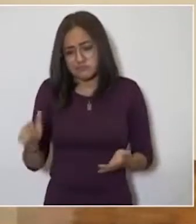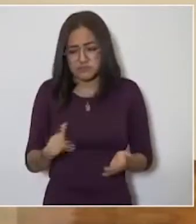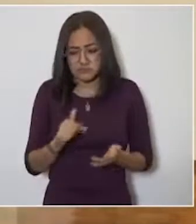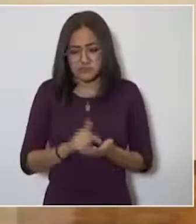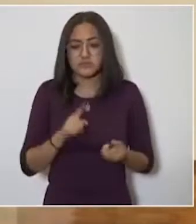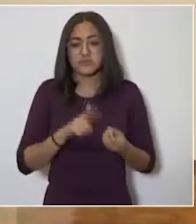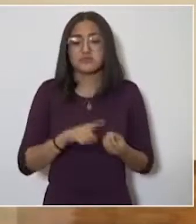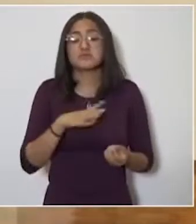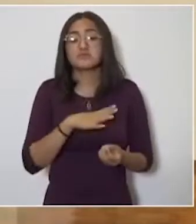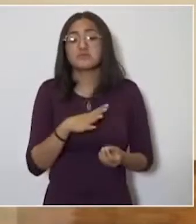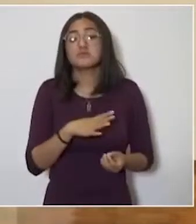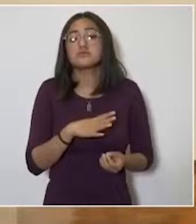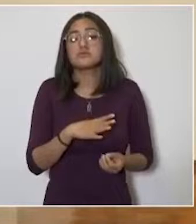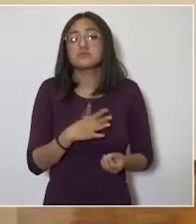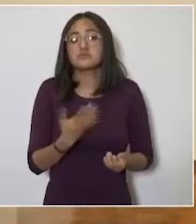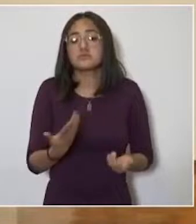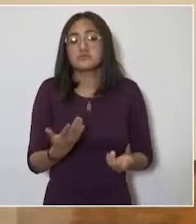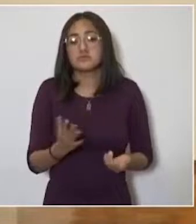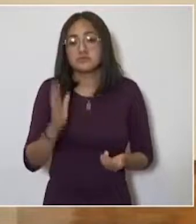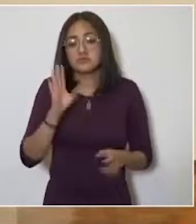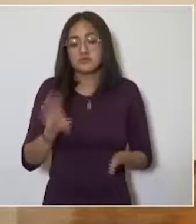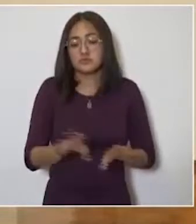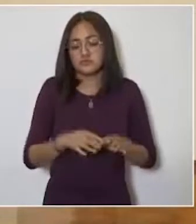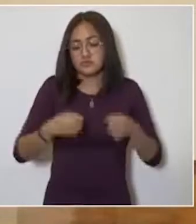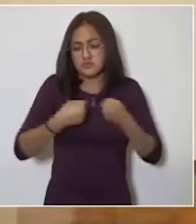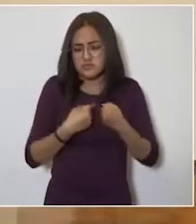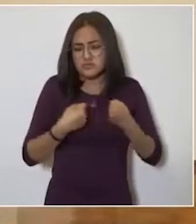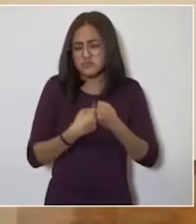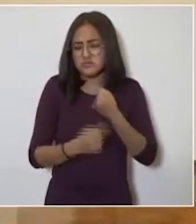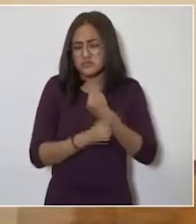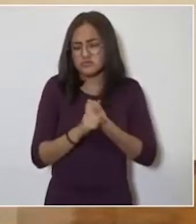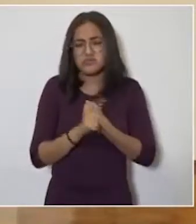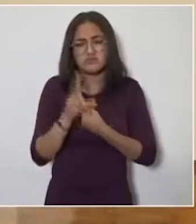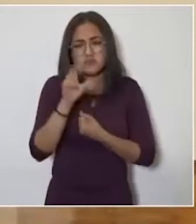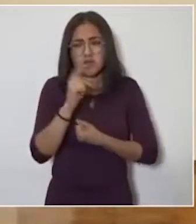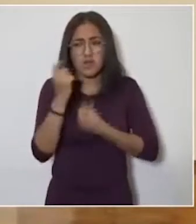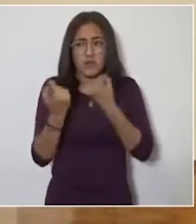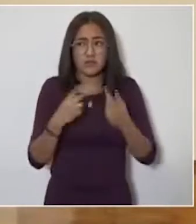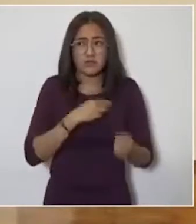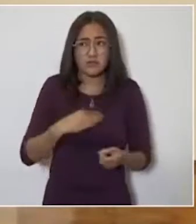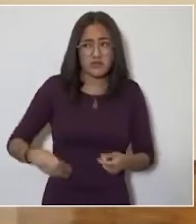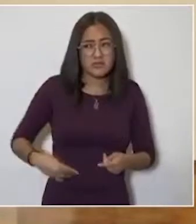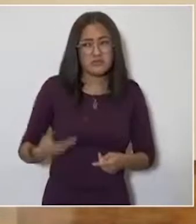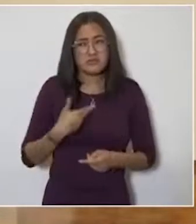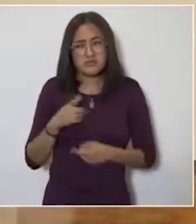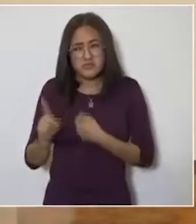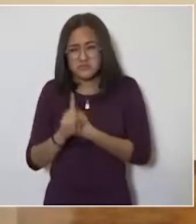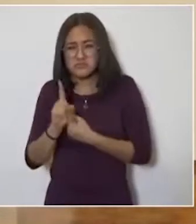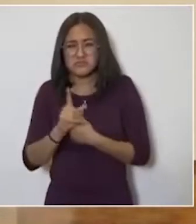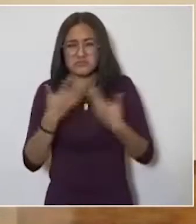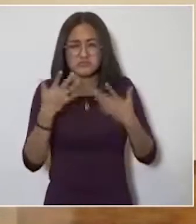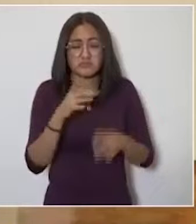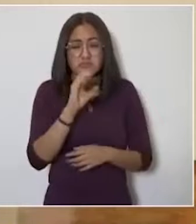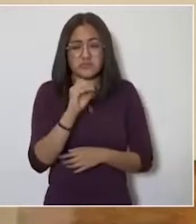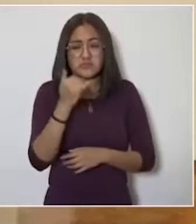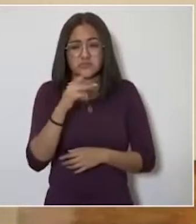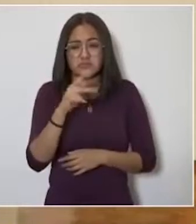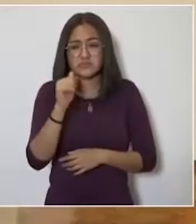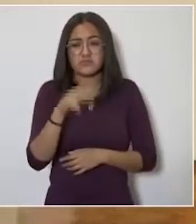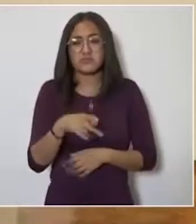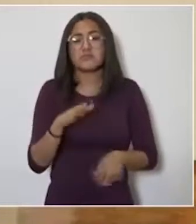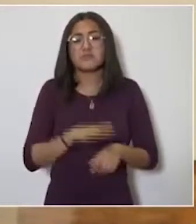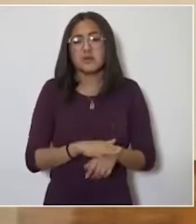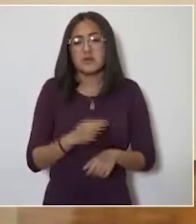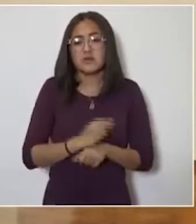existen condiciones sino de confrontación porque no tenemos ningún municipio así el caso recoge más palpable